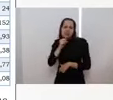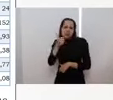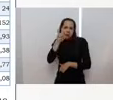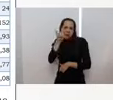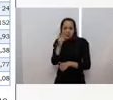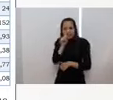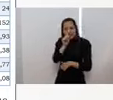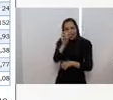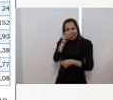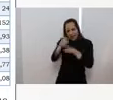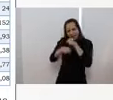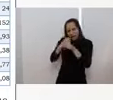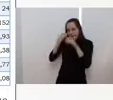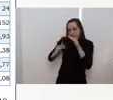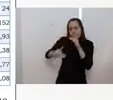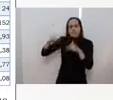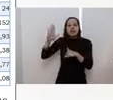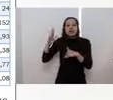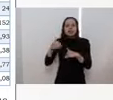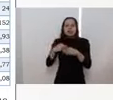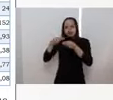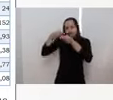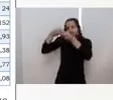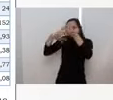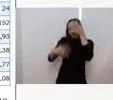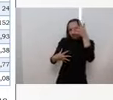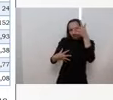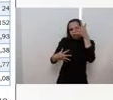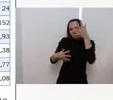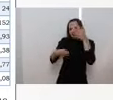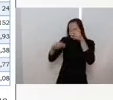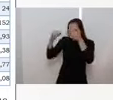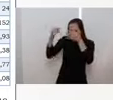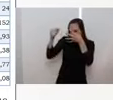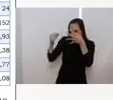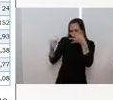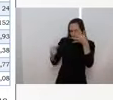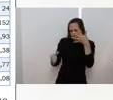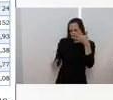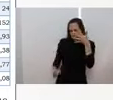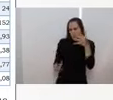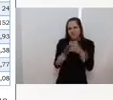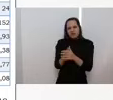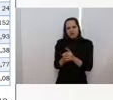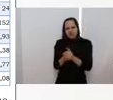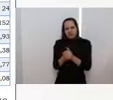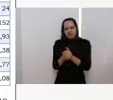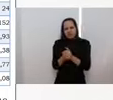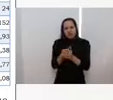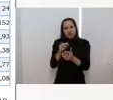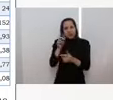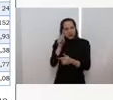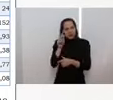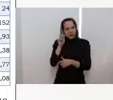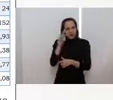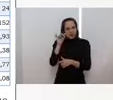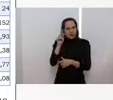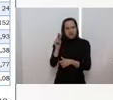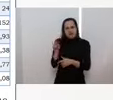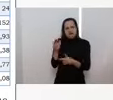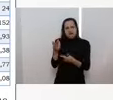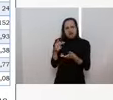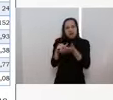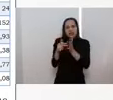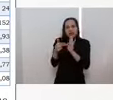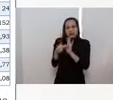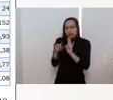60 años y así ven los índices de dependencia y el índice de frizz que quiere decir este índice de frizz cuando